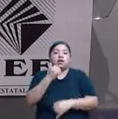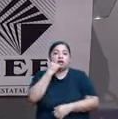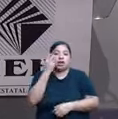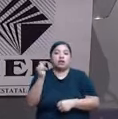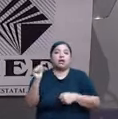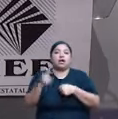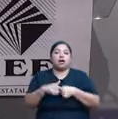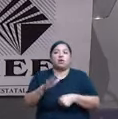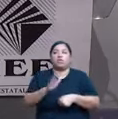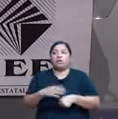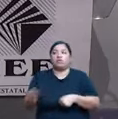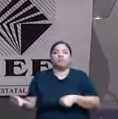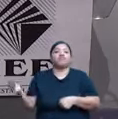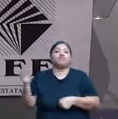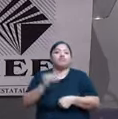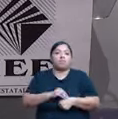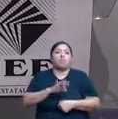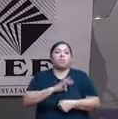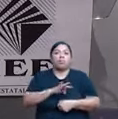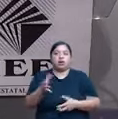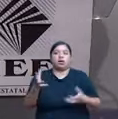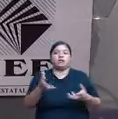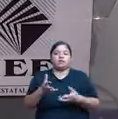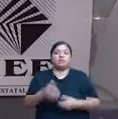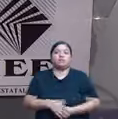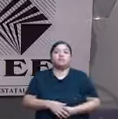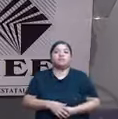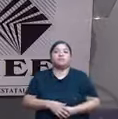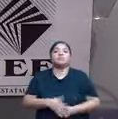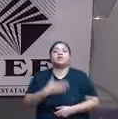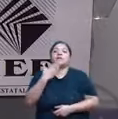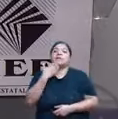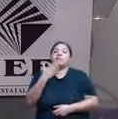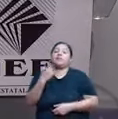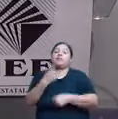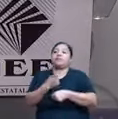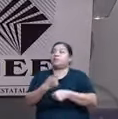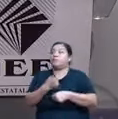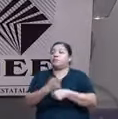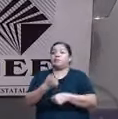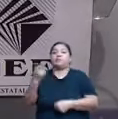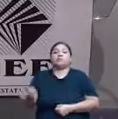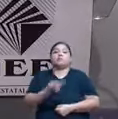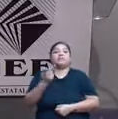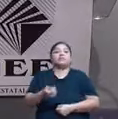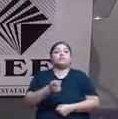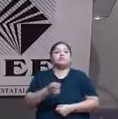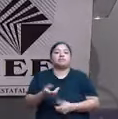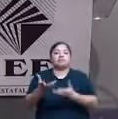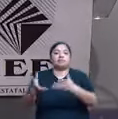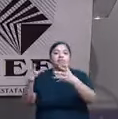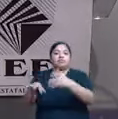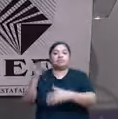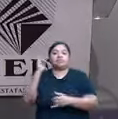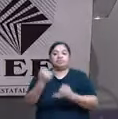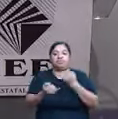subtemas relacionados al tema de este bloque. Muy bien, la primera pregunta de este bloque se seleccionará aleatoriamente de la